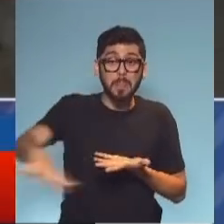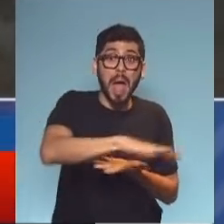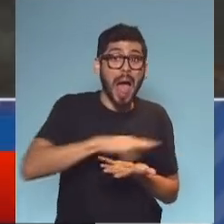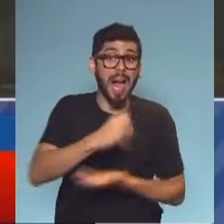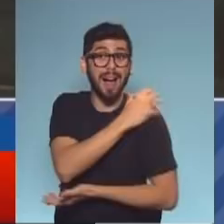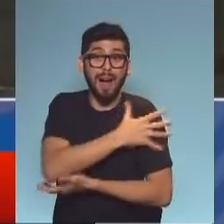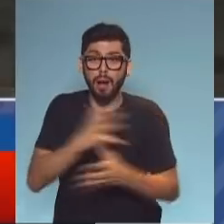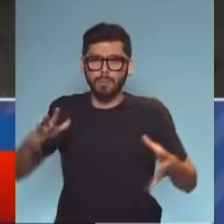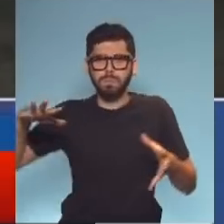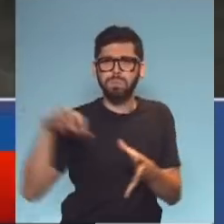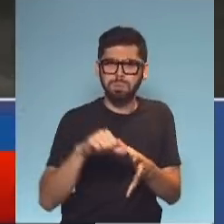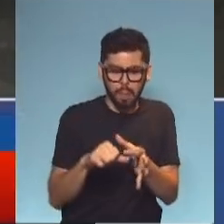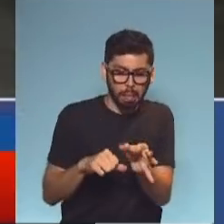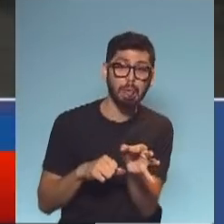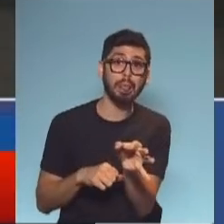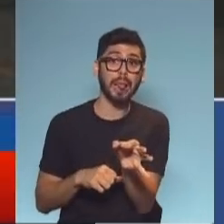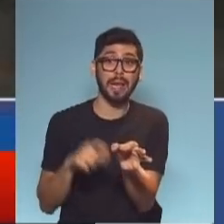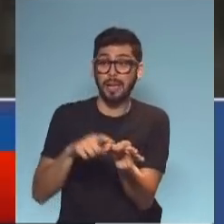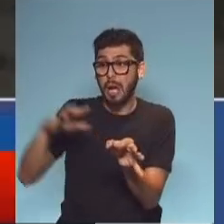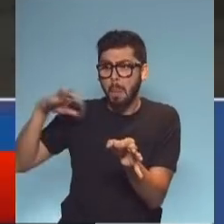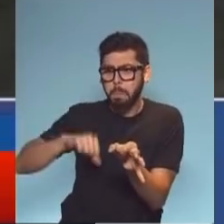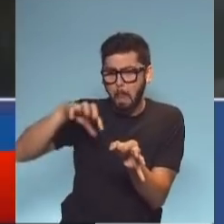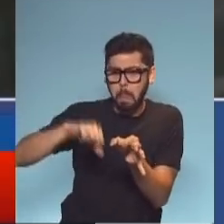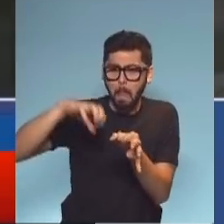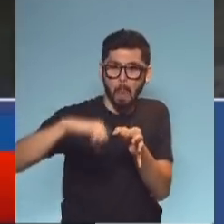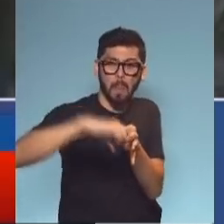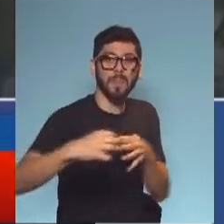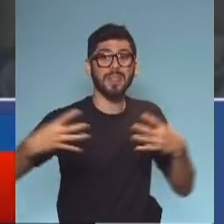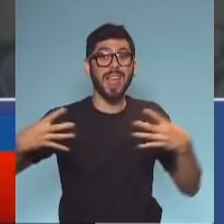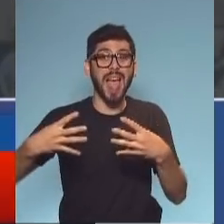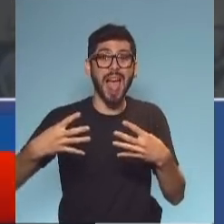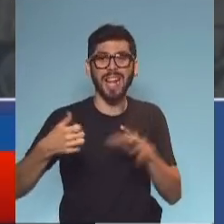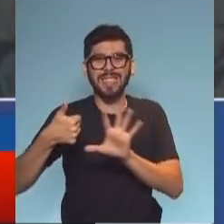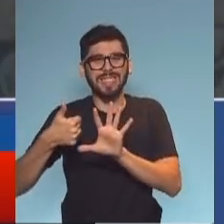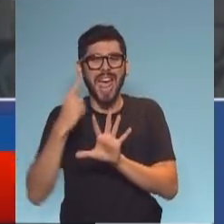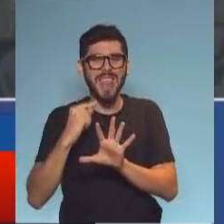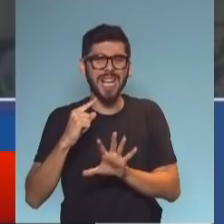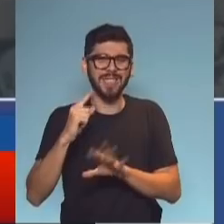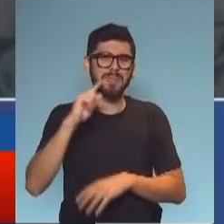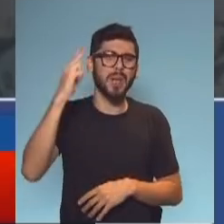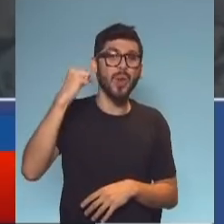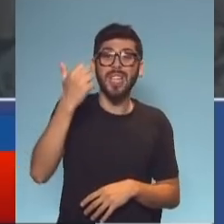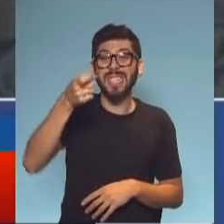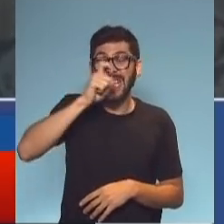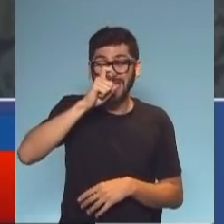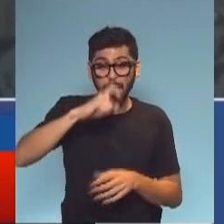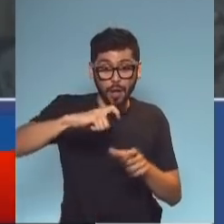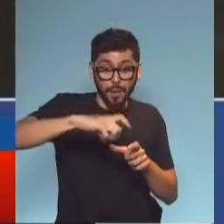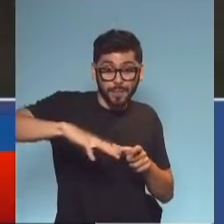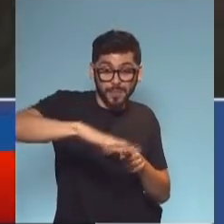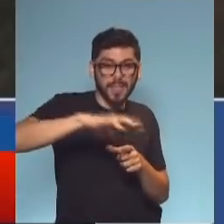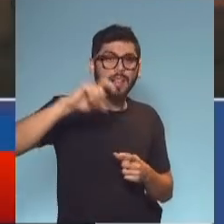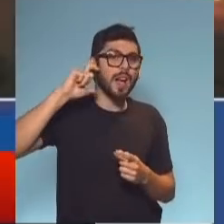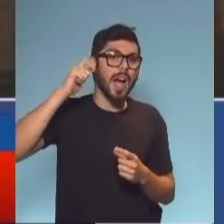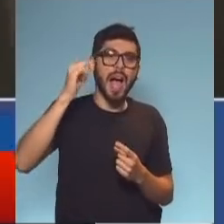son los territorios que ocupó Israel en la Guerra de los 6 días en el año 67, la Franja de Gaza,